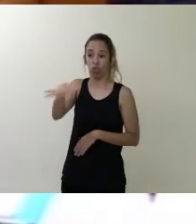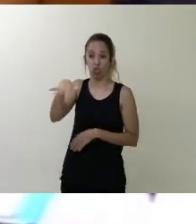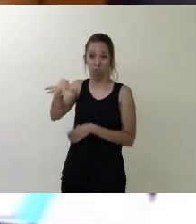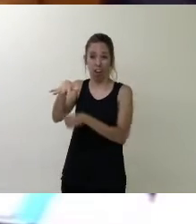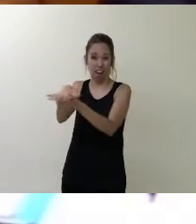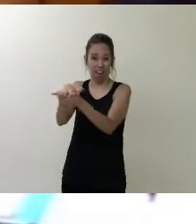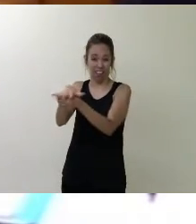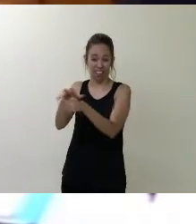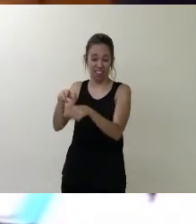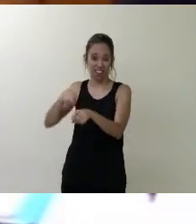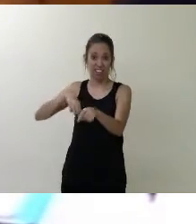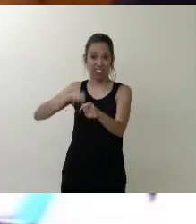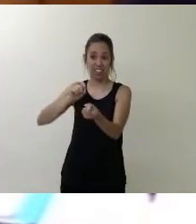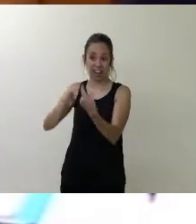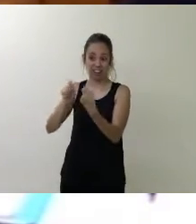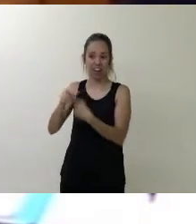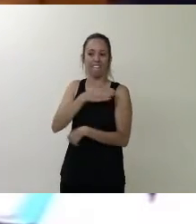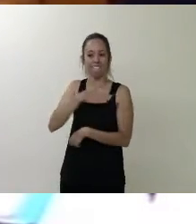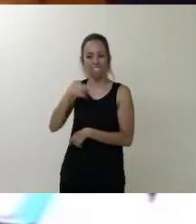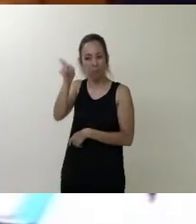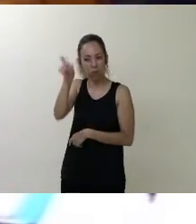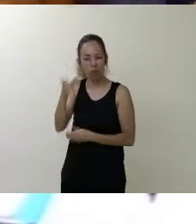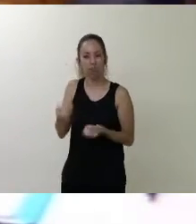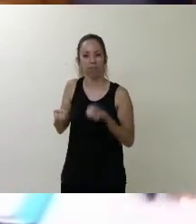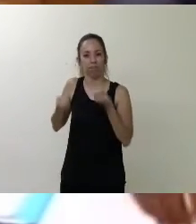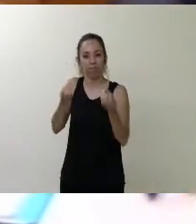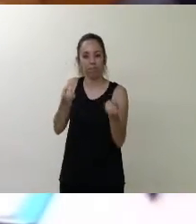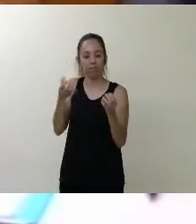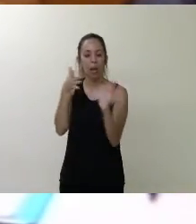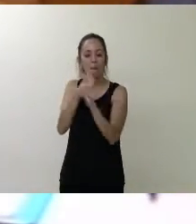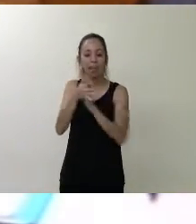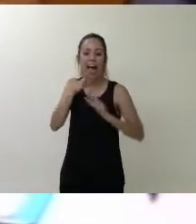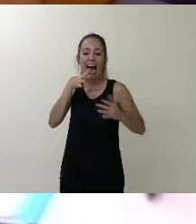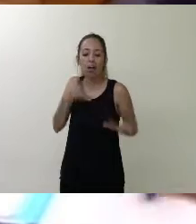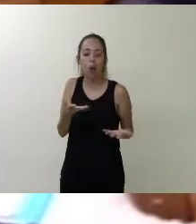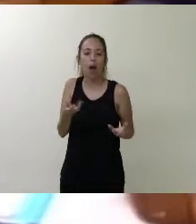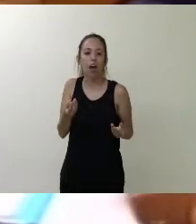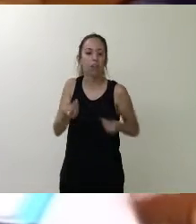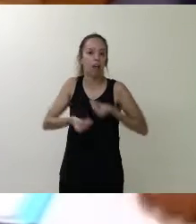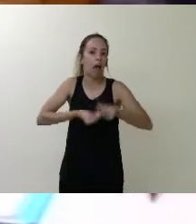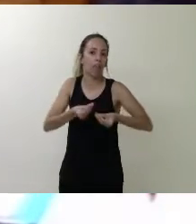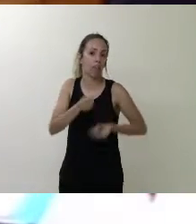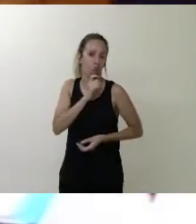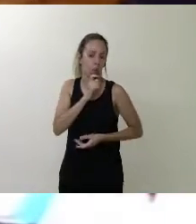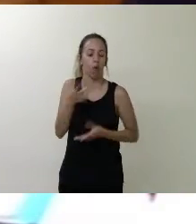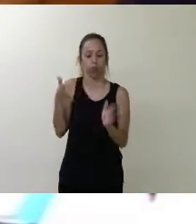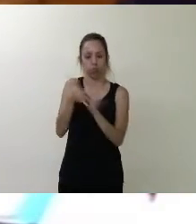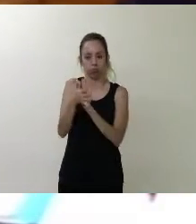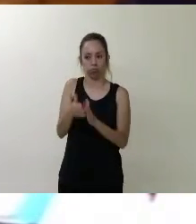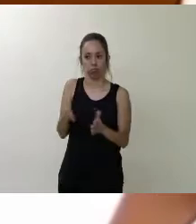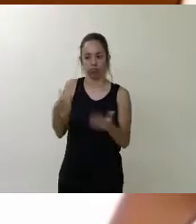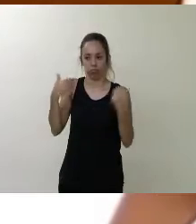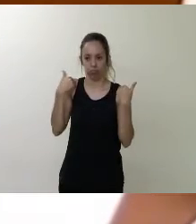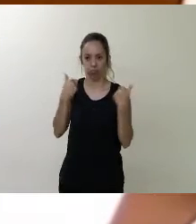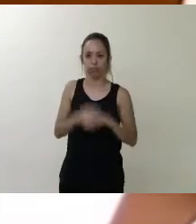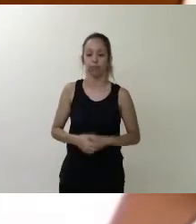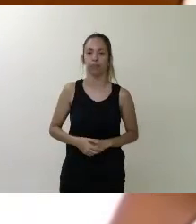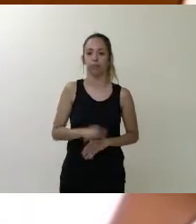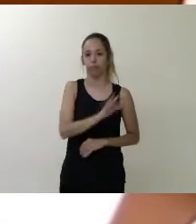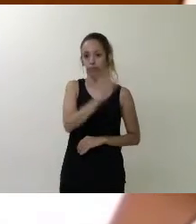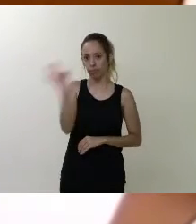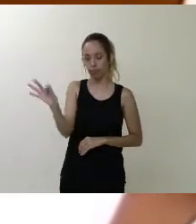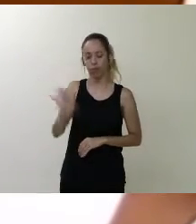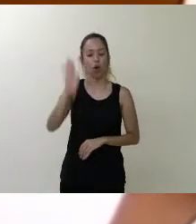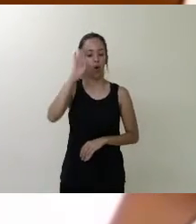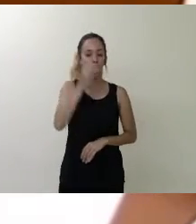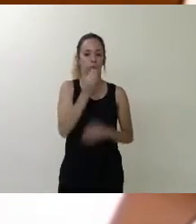se encuentra esta obra, en concreto la Tenerife 111, que se vincunda al Valle Tabares. Hola, buenos días, muchas